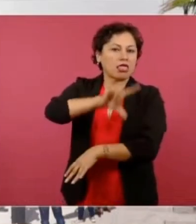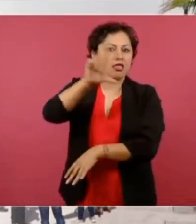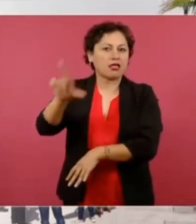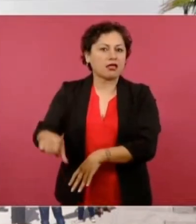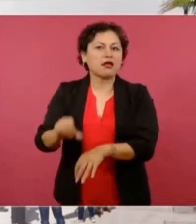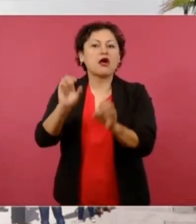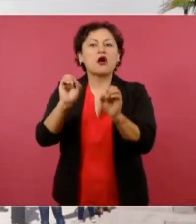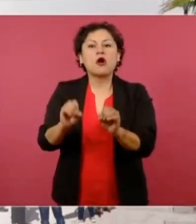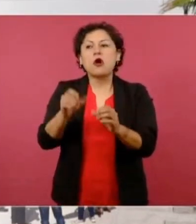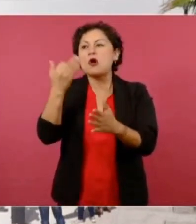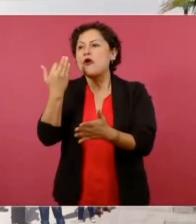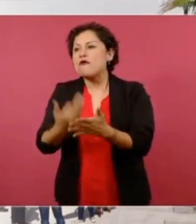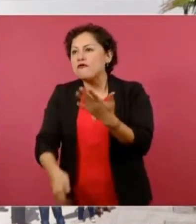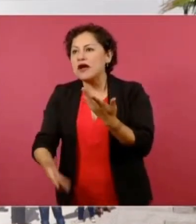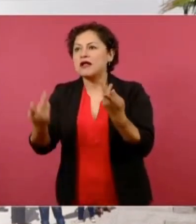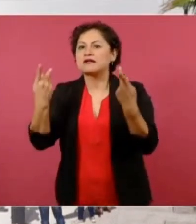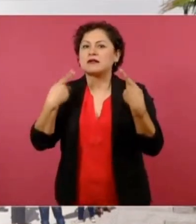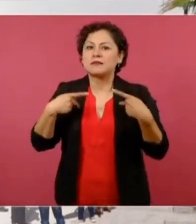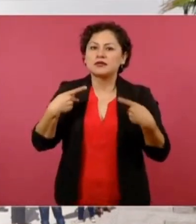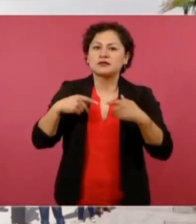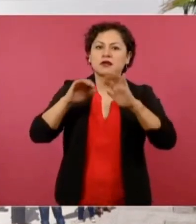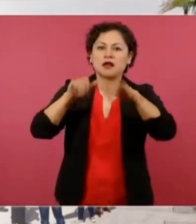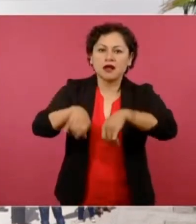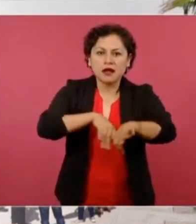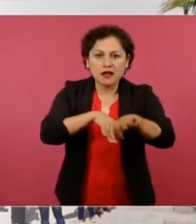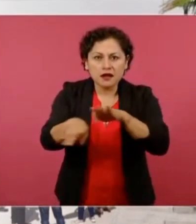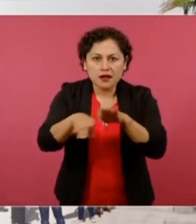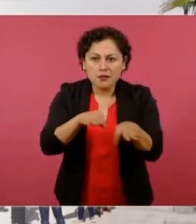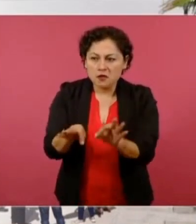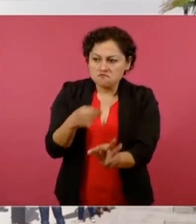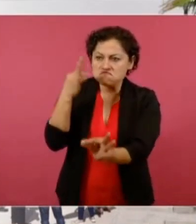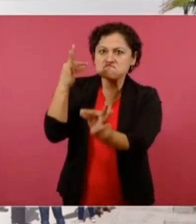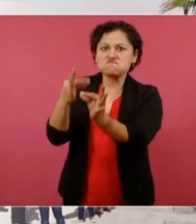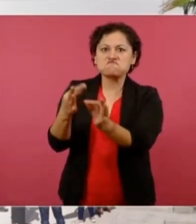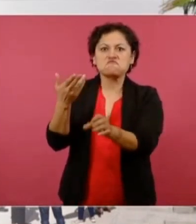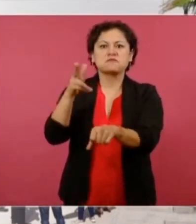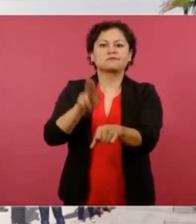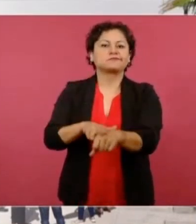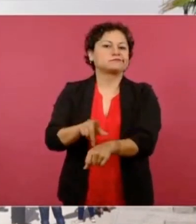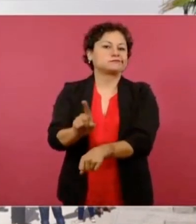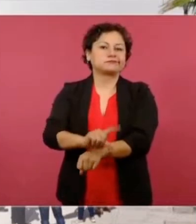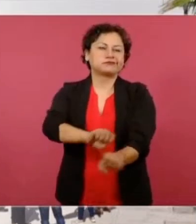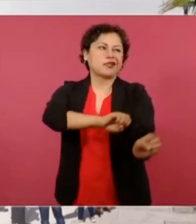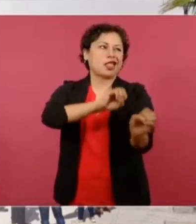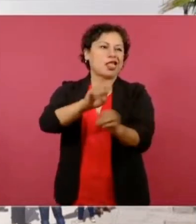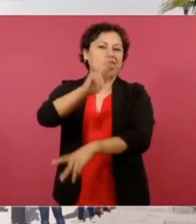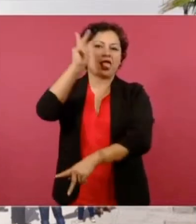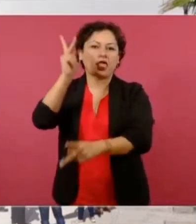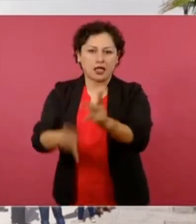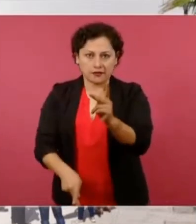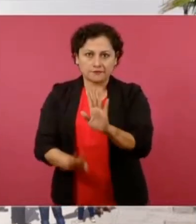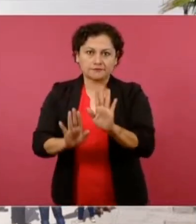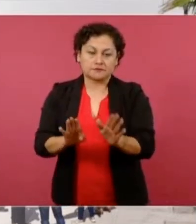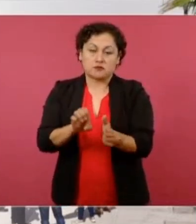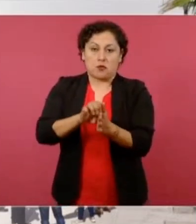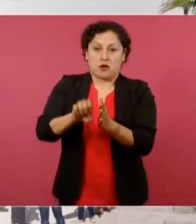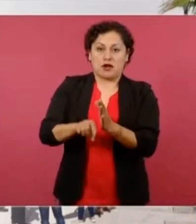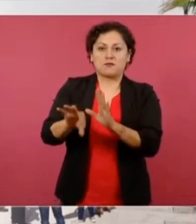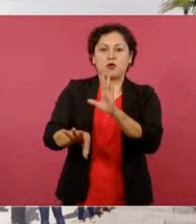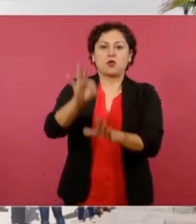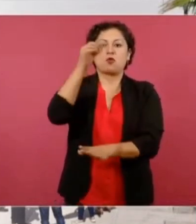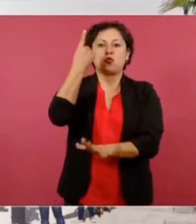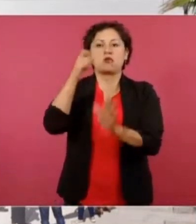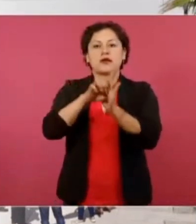los médicas especialistas para operar realmente como un hospital. Este es un caso nada más, el de Chilapa de